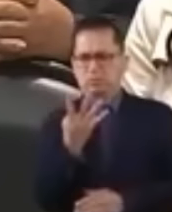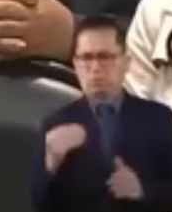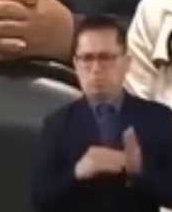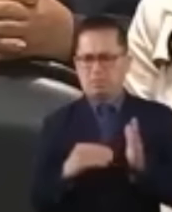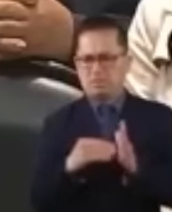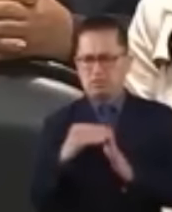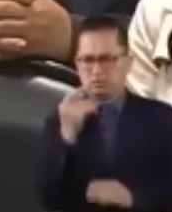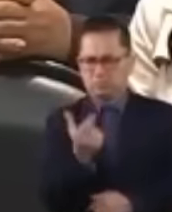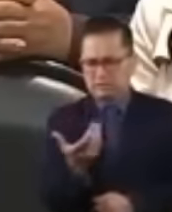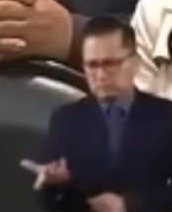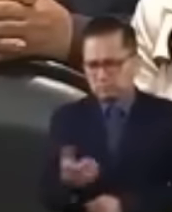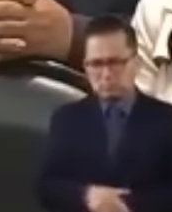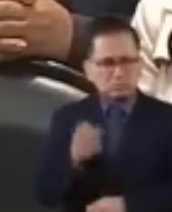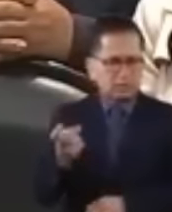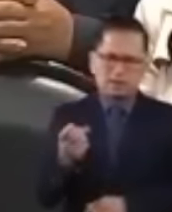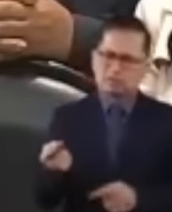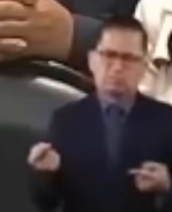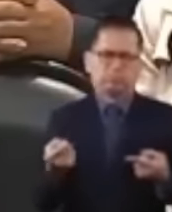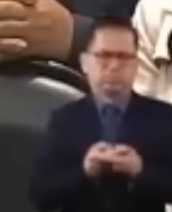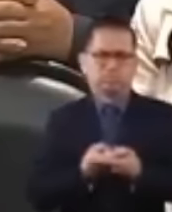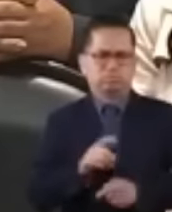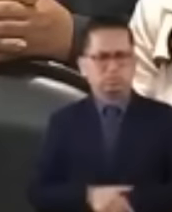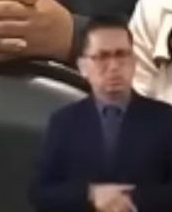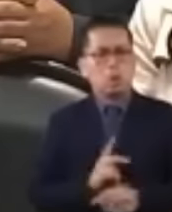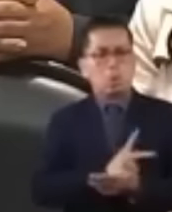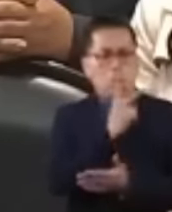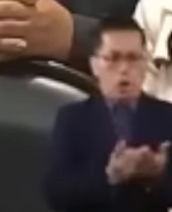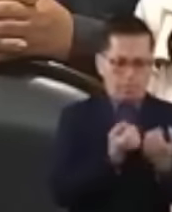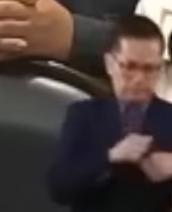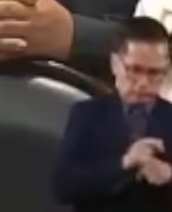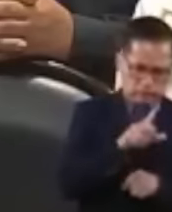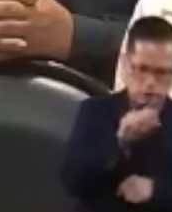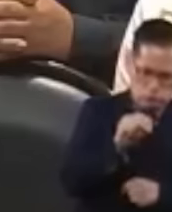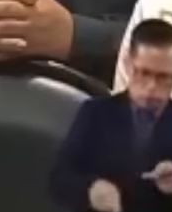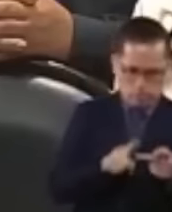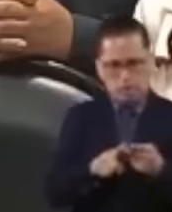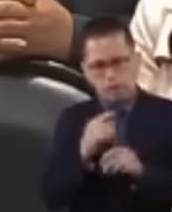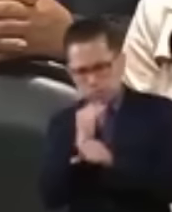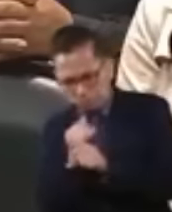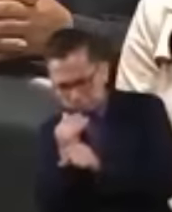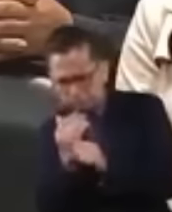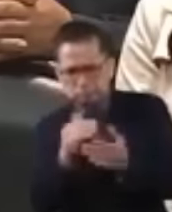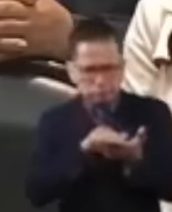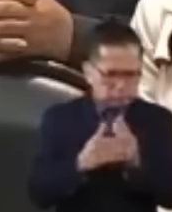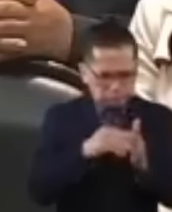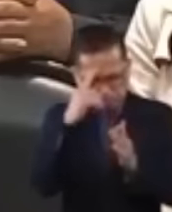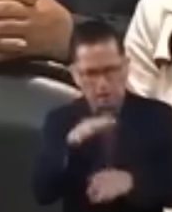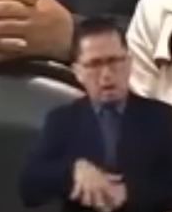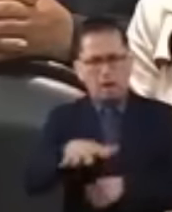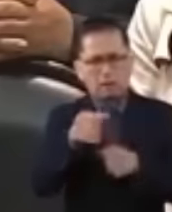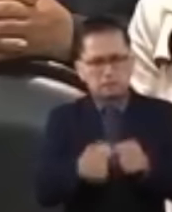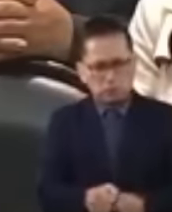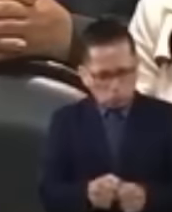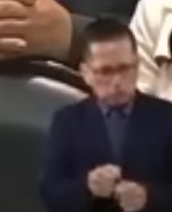es la incongruencia. Ni programas sociales, ni políticas de inteligencia para la seguridad, para ir por los